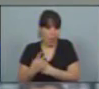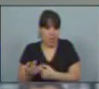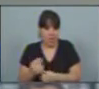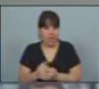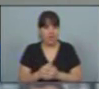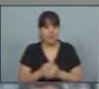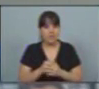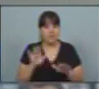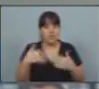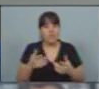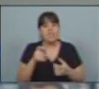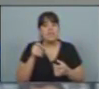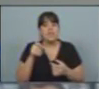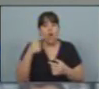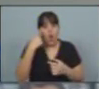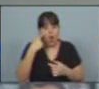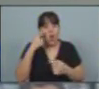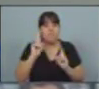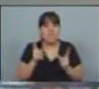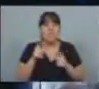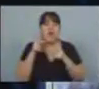argumento que usan los talleristas en los talleres clandestinos, ¿eh?